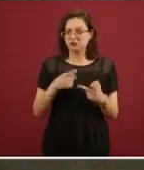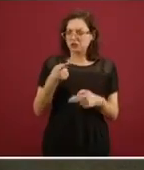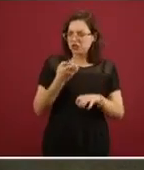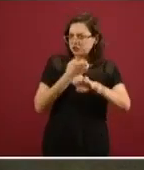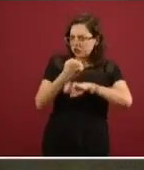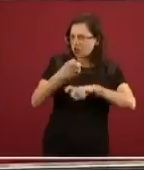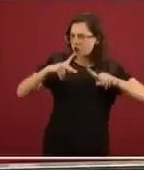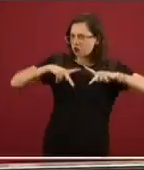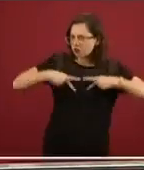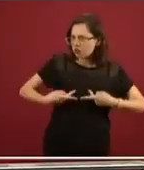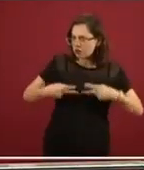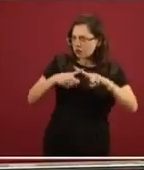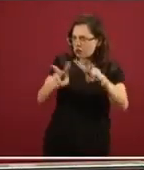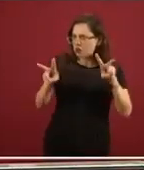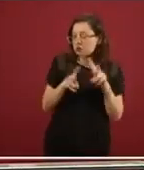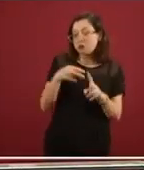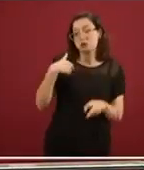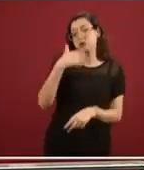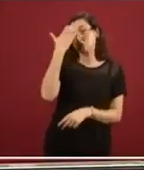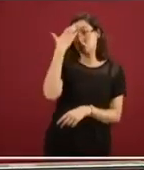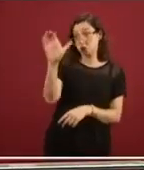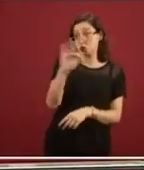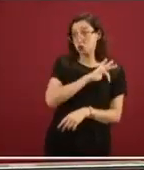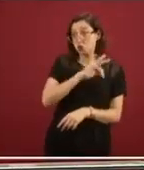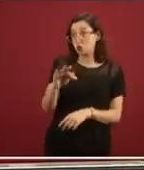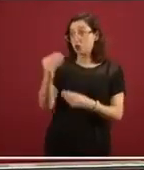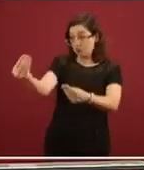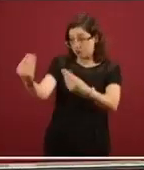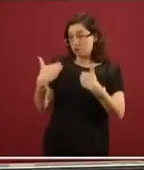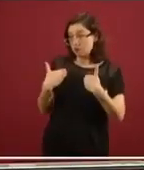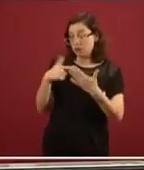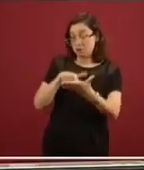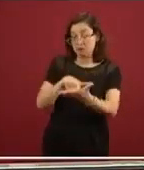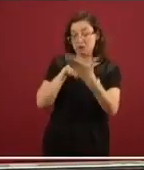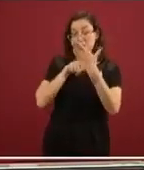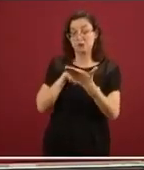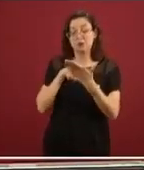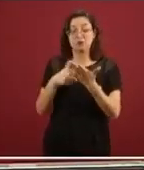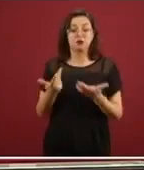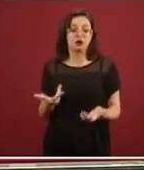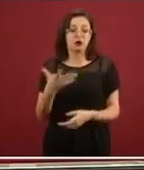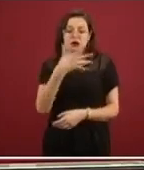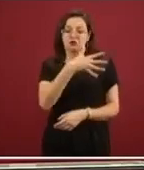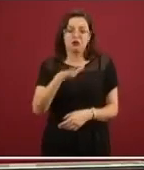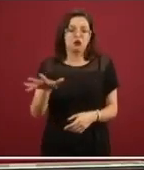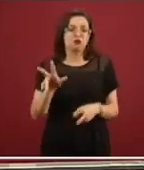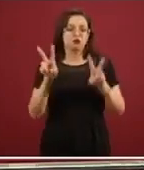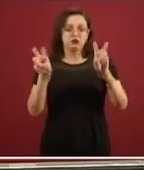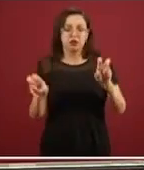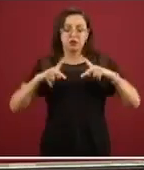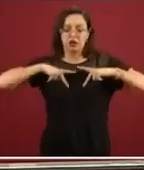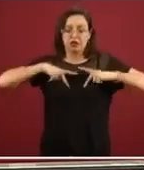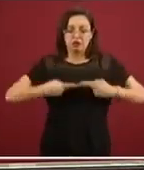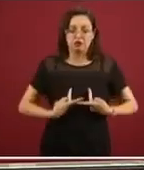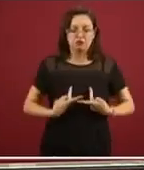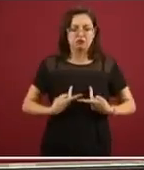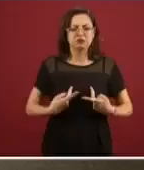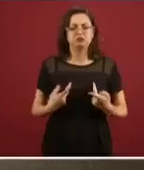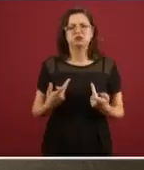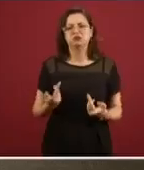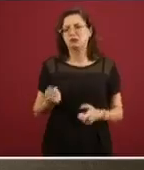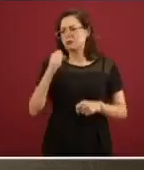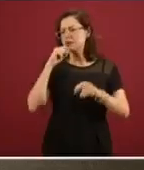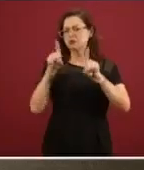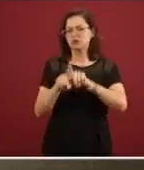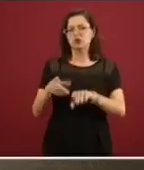muy interesante si me lo puede proporcionar, sobre la vulnerabilidad. En términos generales, la vulnerabilidad, esto también lo comentaba un